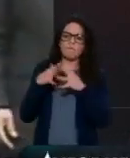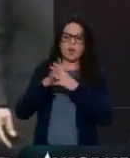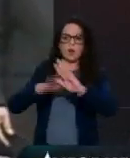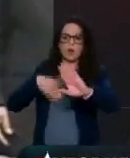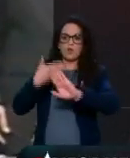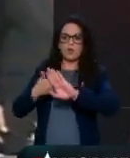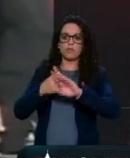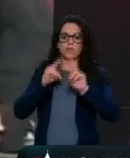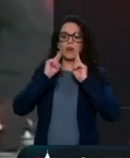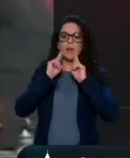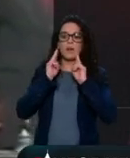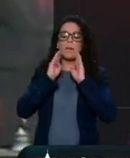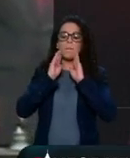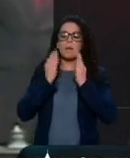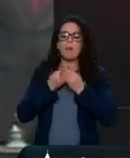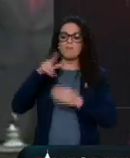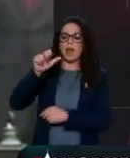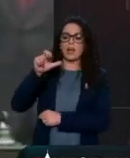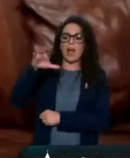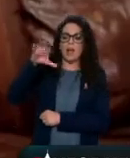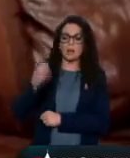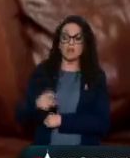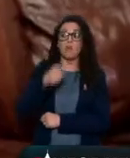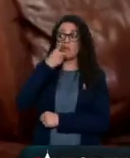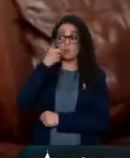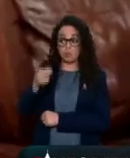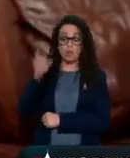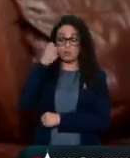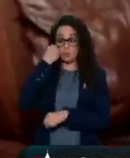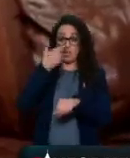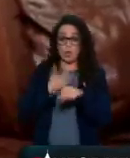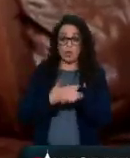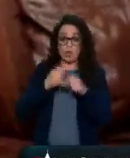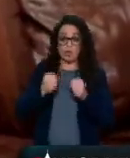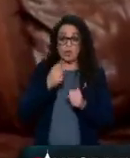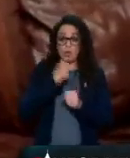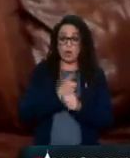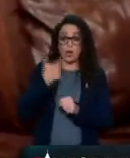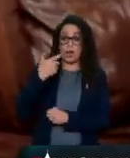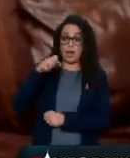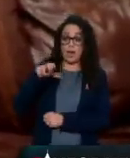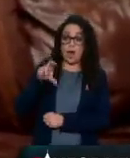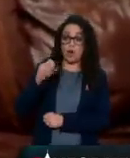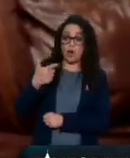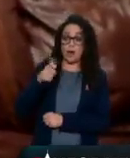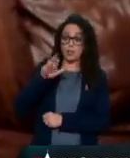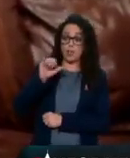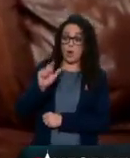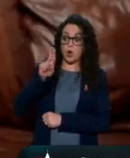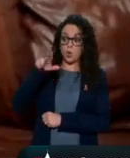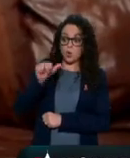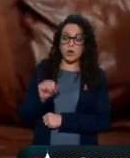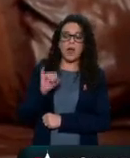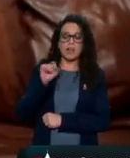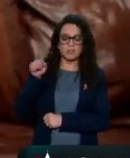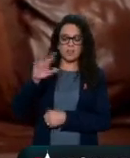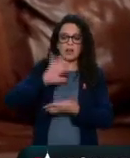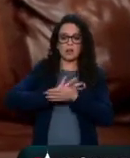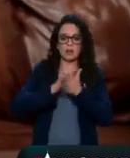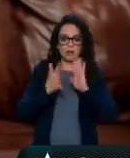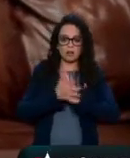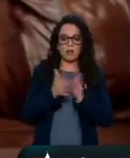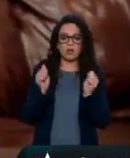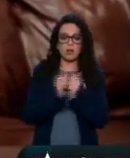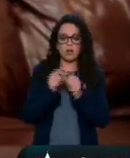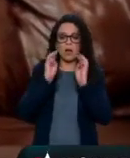omitió convenientemente que su secretario de Seguridad Pública, Genaro García Luna, estuvo involucrado con los cárteles de la